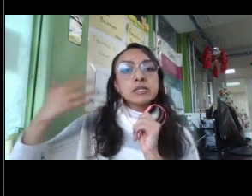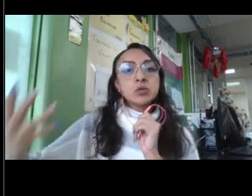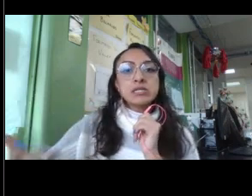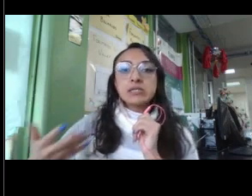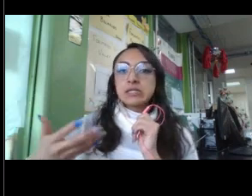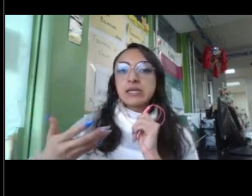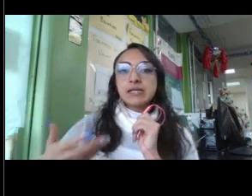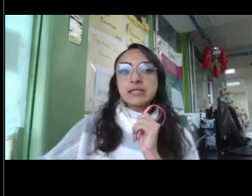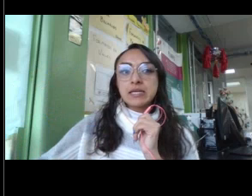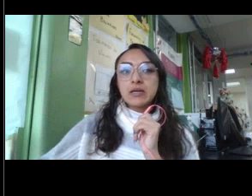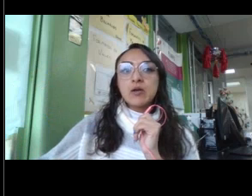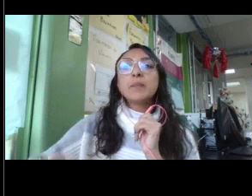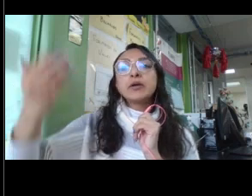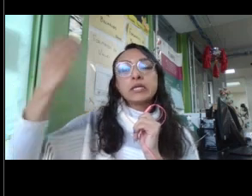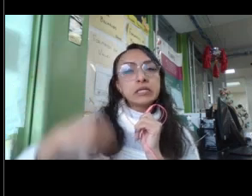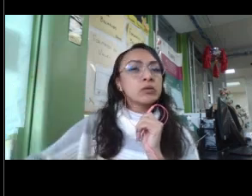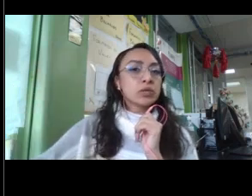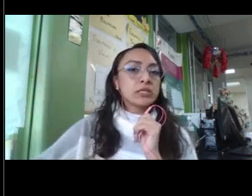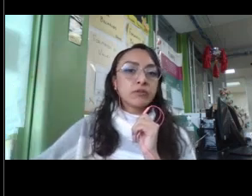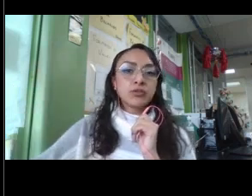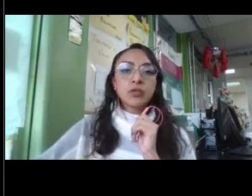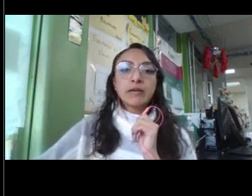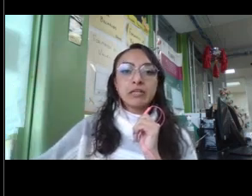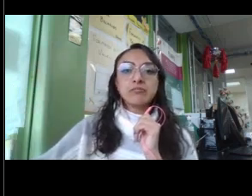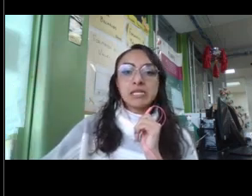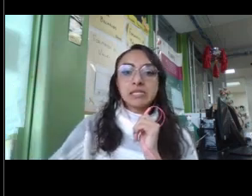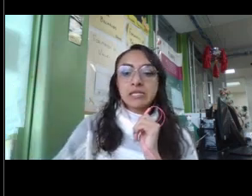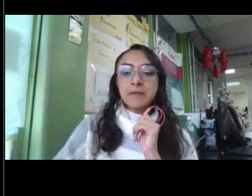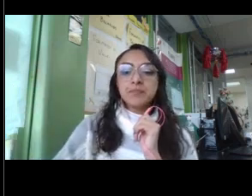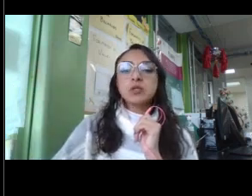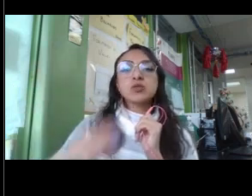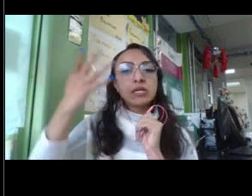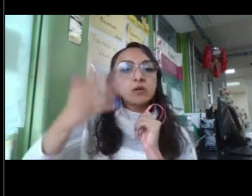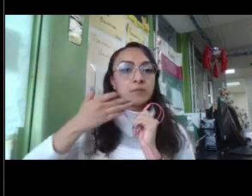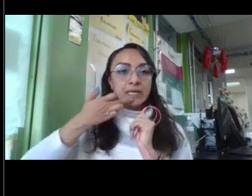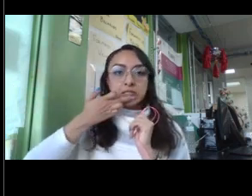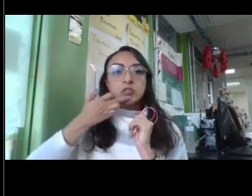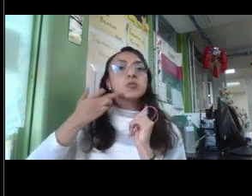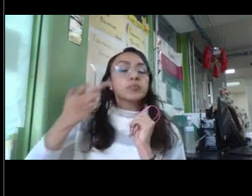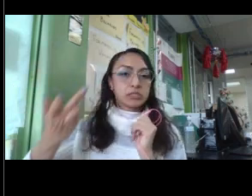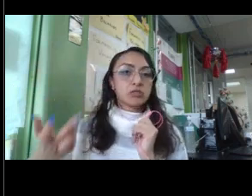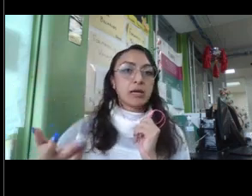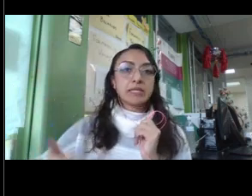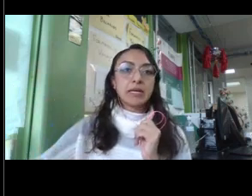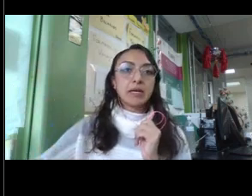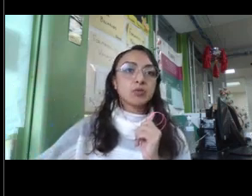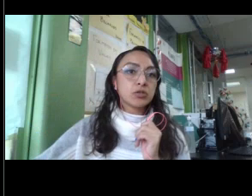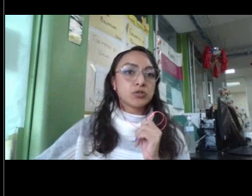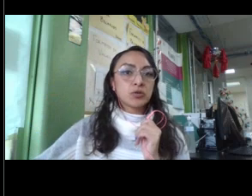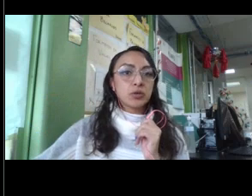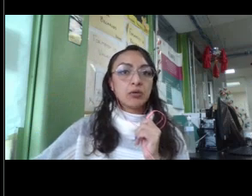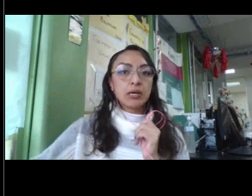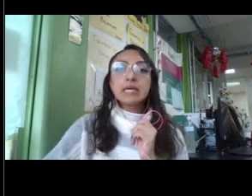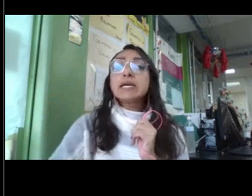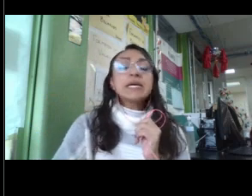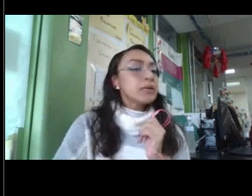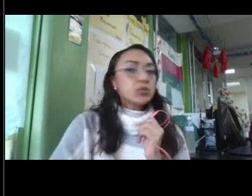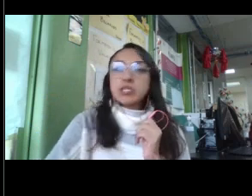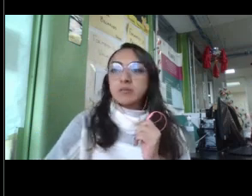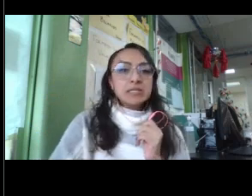nos hacen muy sencillas decirlo, pero que tienen un trasfondo que van más allá. Y ustedes como maestros, pues lo saben, llega un chico sordo al